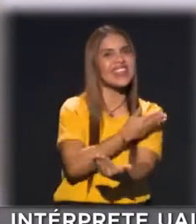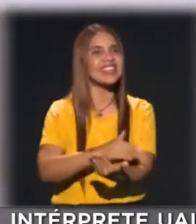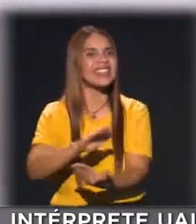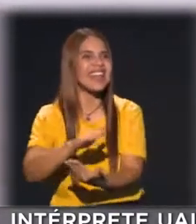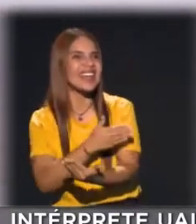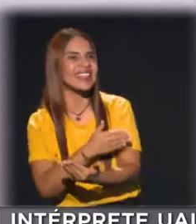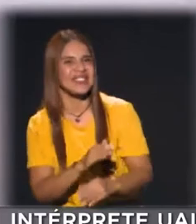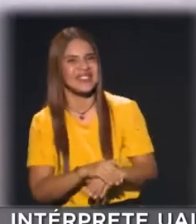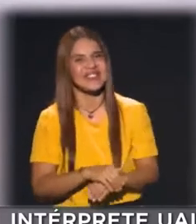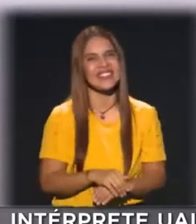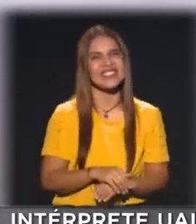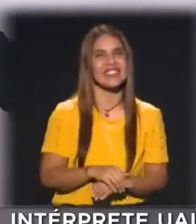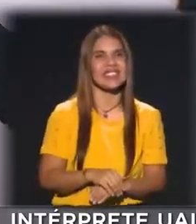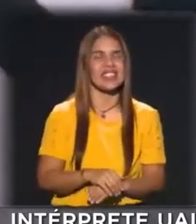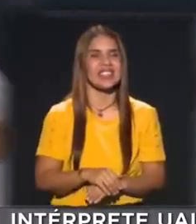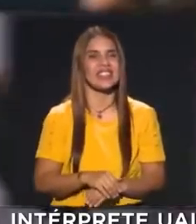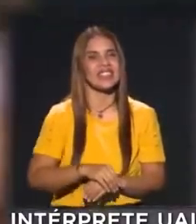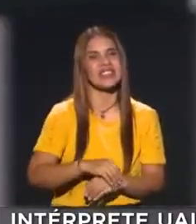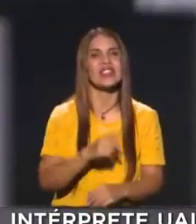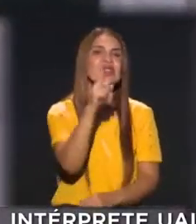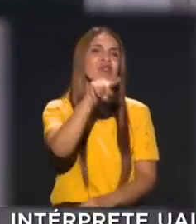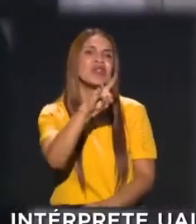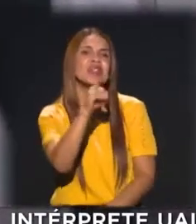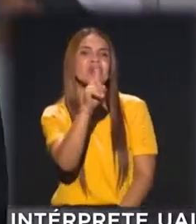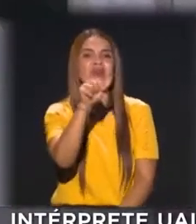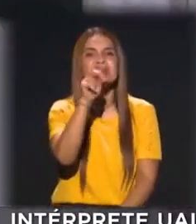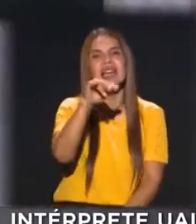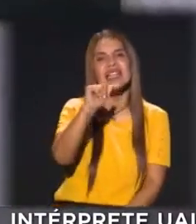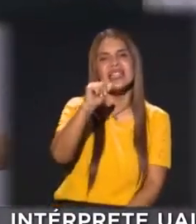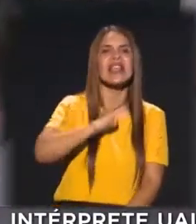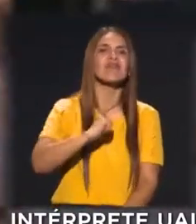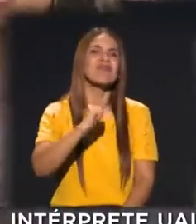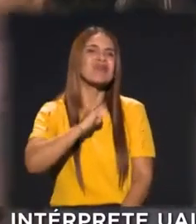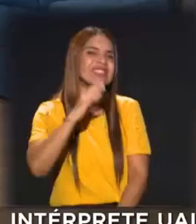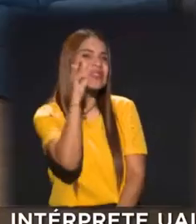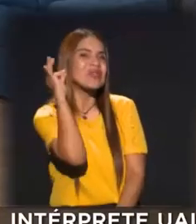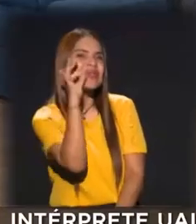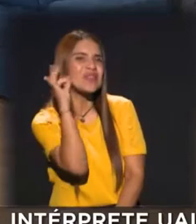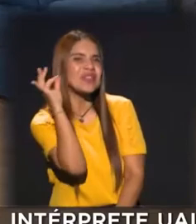Una, dos, dice. Susanita tiene un ratón.